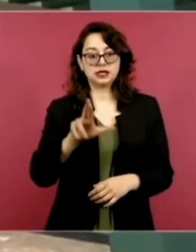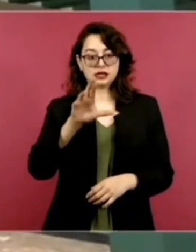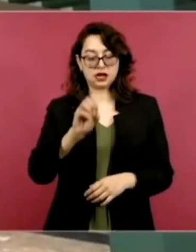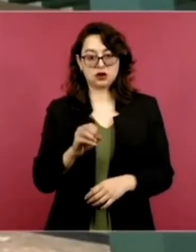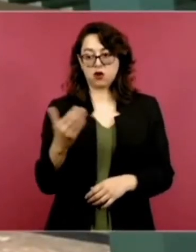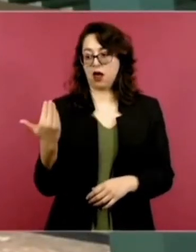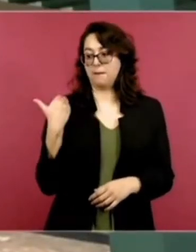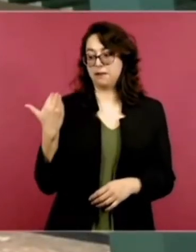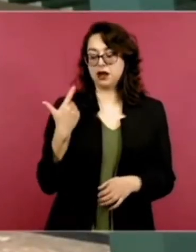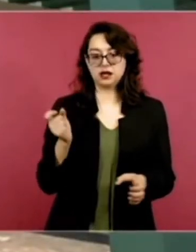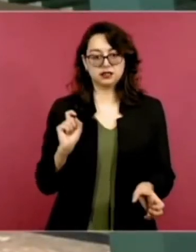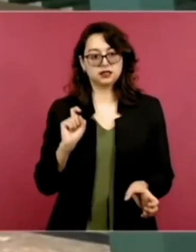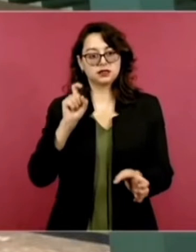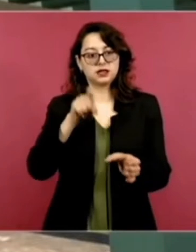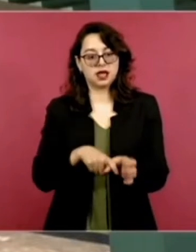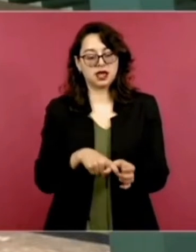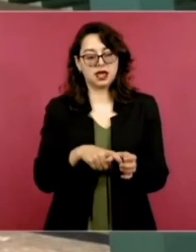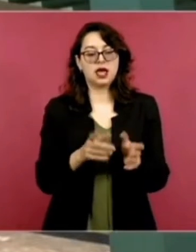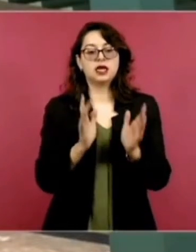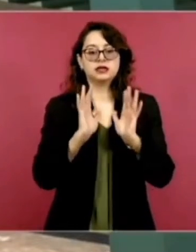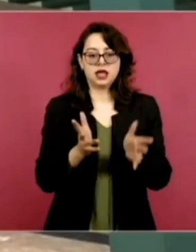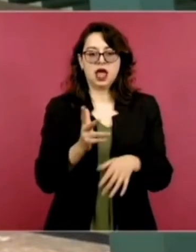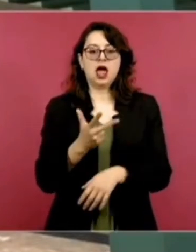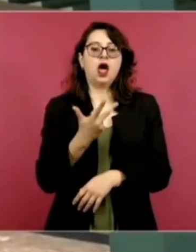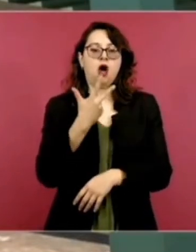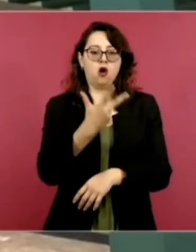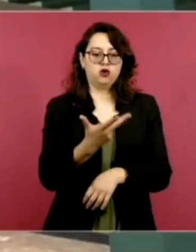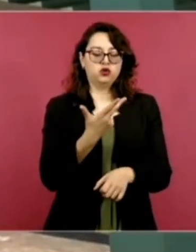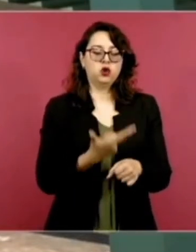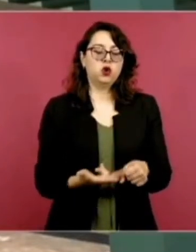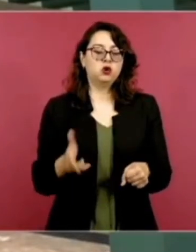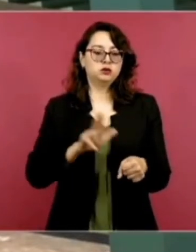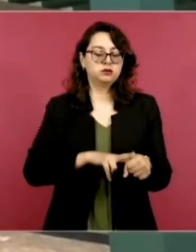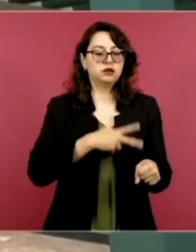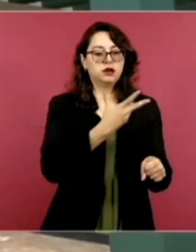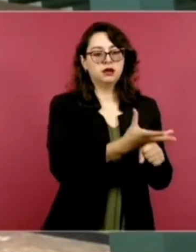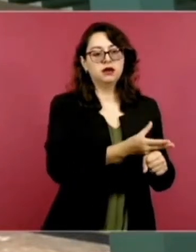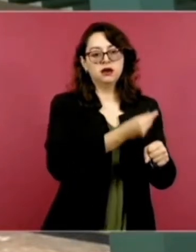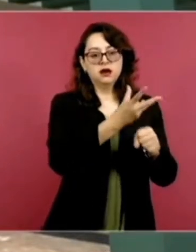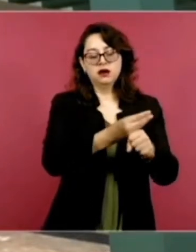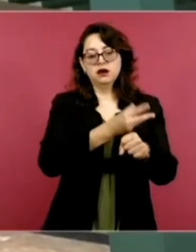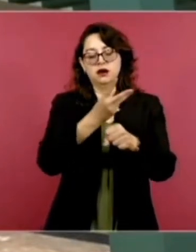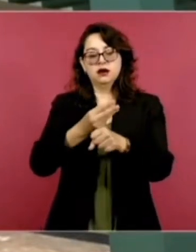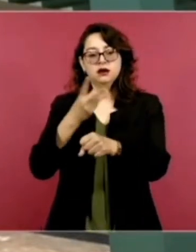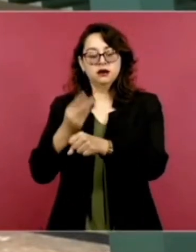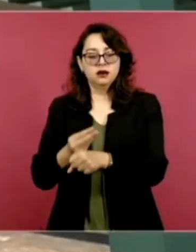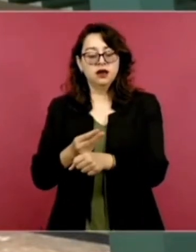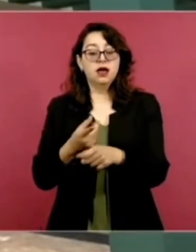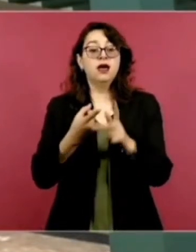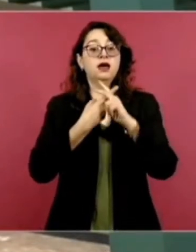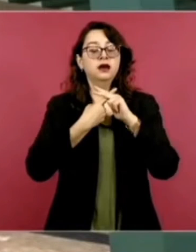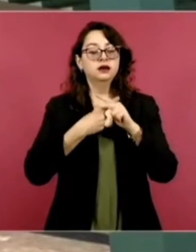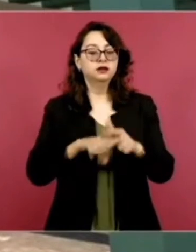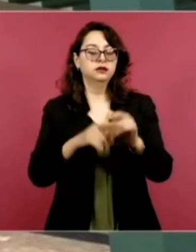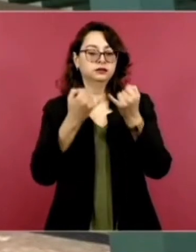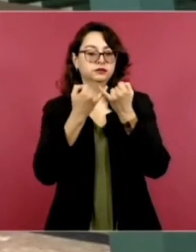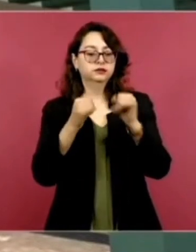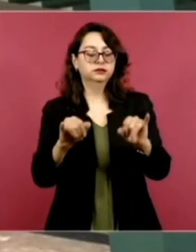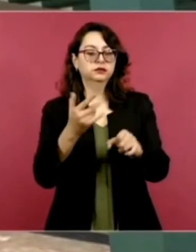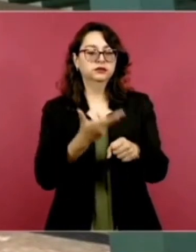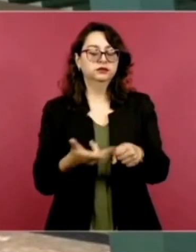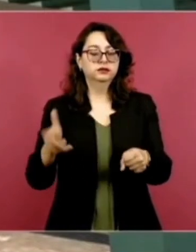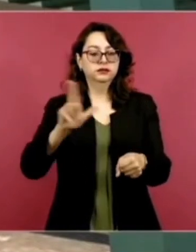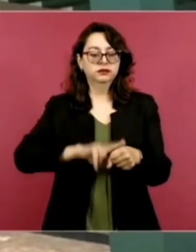hicieron ya acciones de mantenimiento en 8 de 11 hospitales, entre ellos la puesta en marcha del Hospital Oncológico